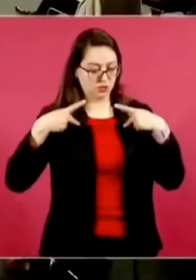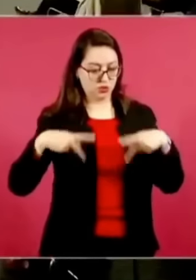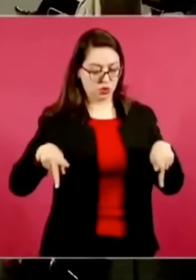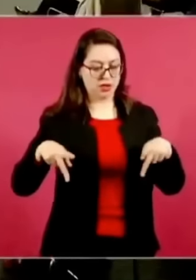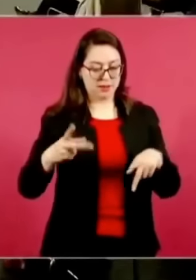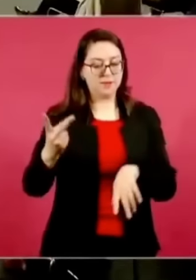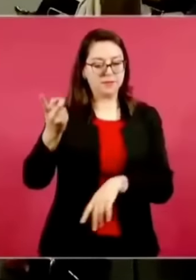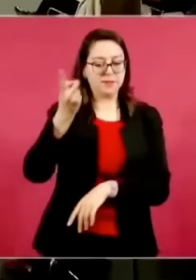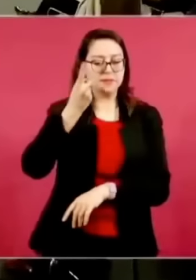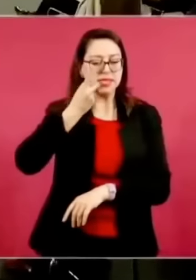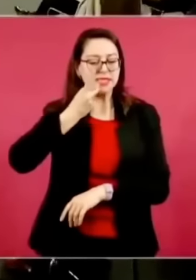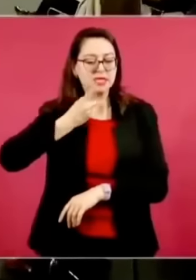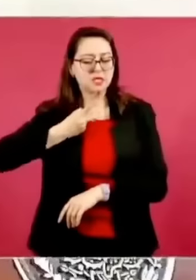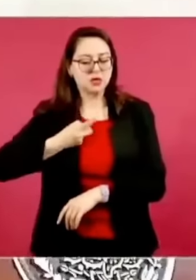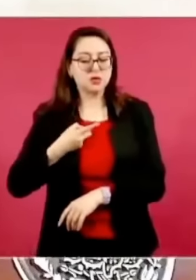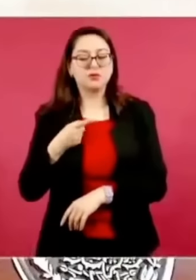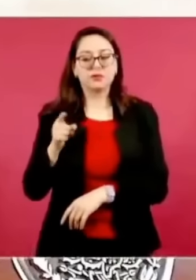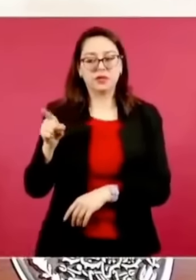una ocasión